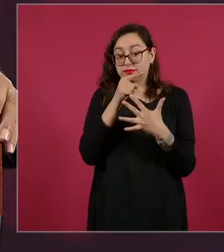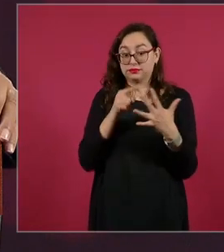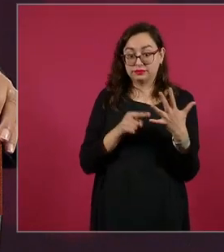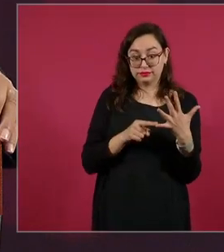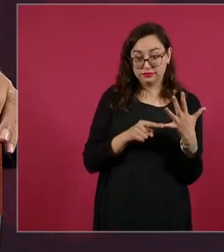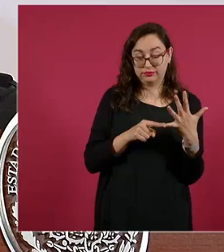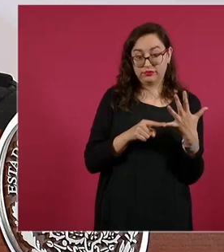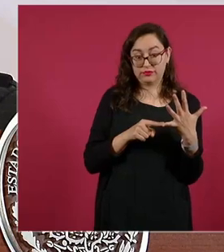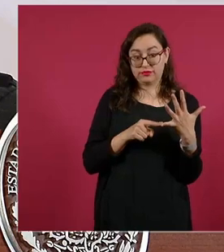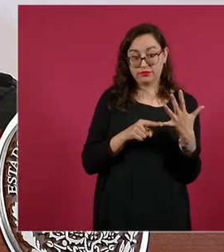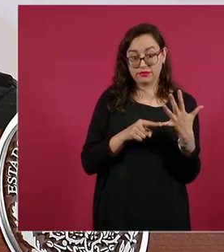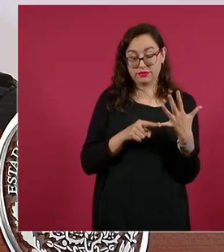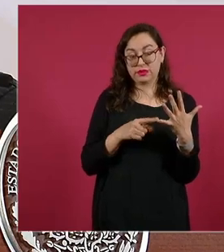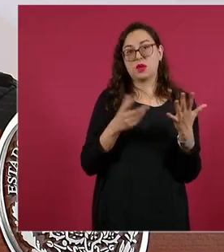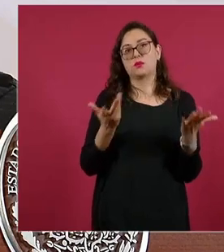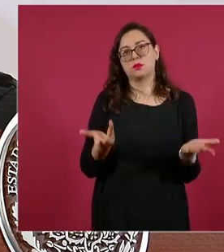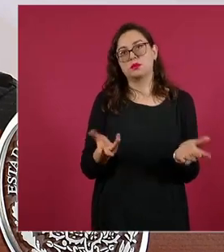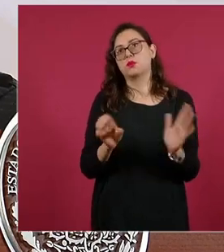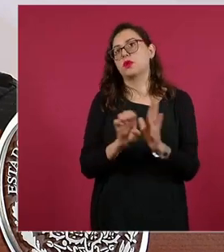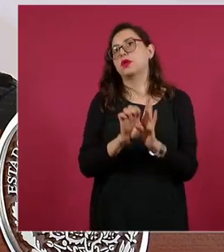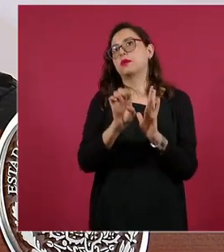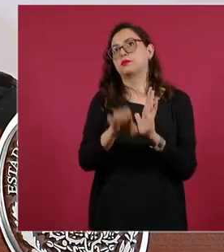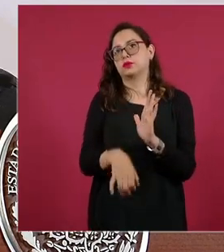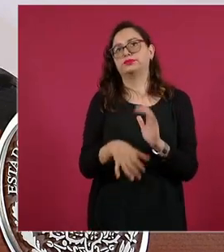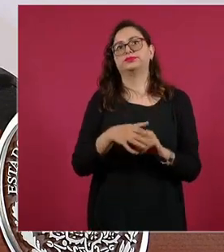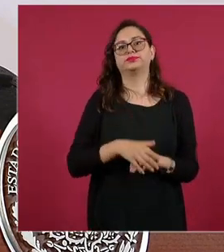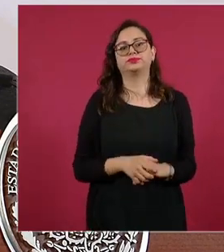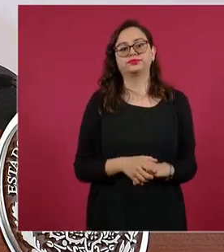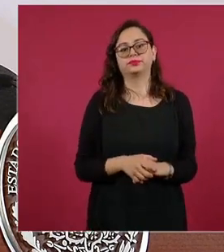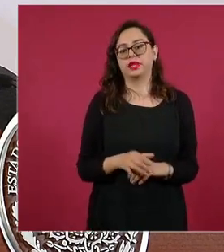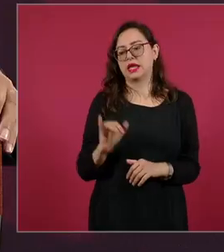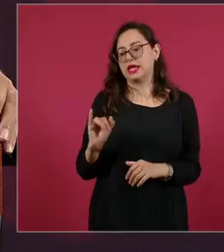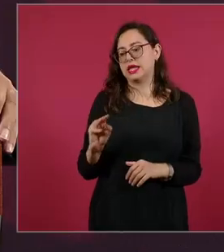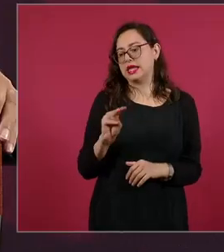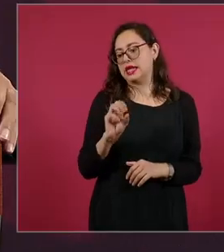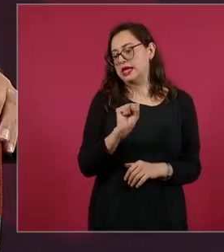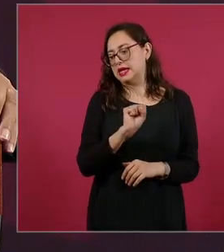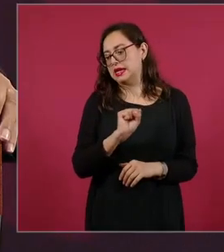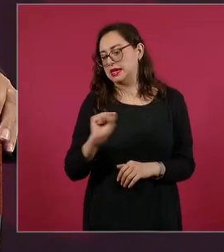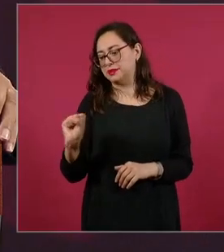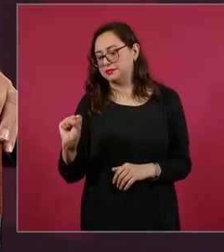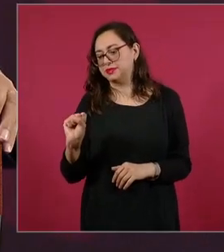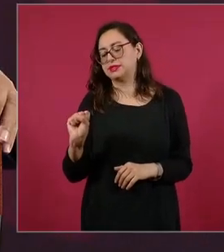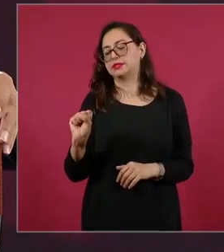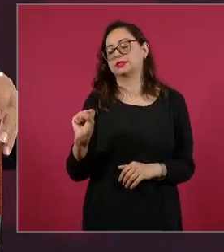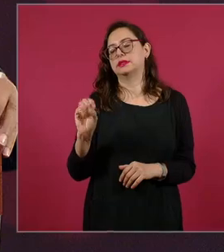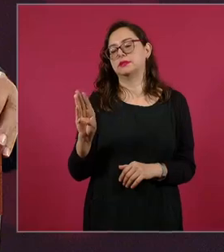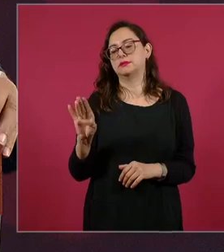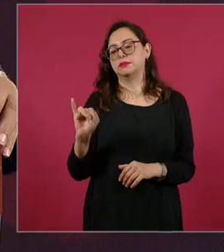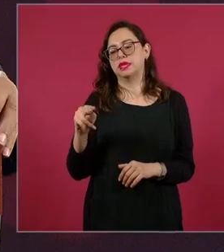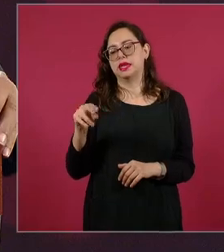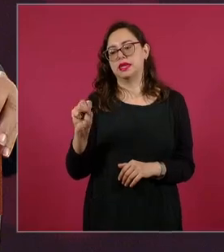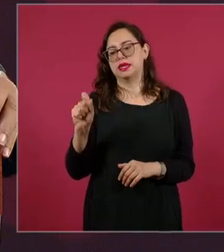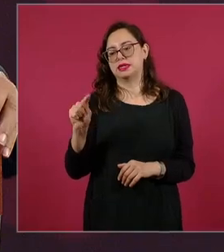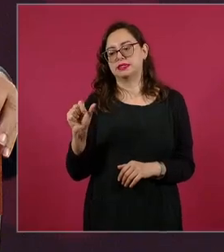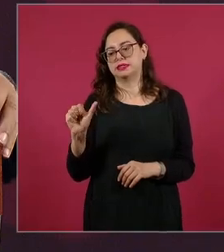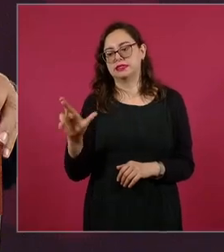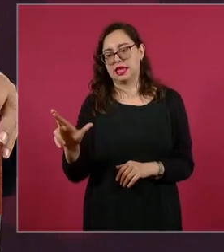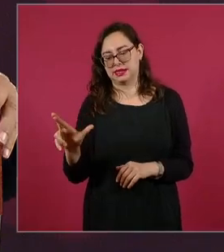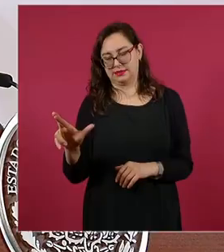poder atender en el infienestad a quien es derechohabiente del seguro y